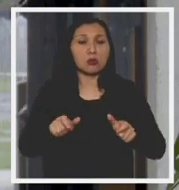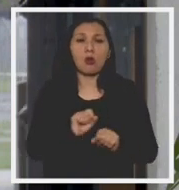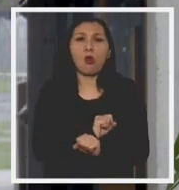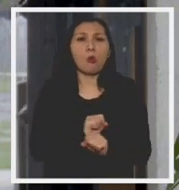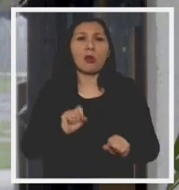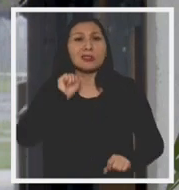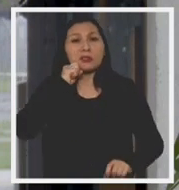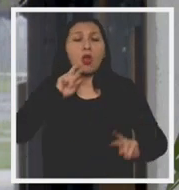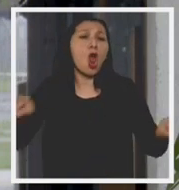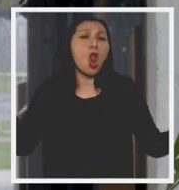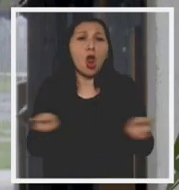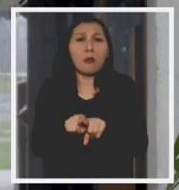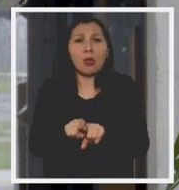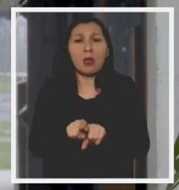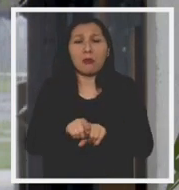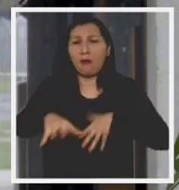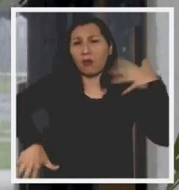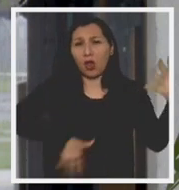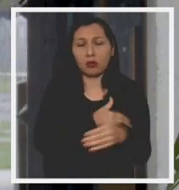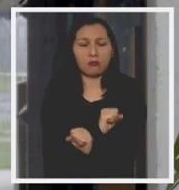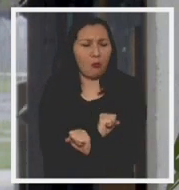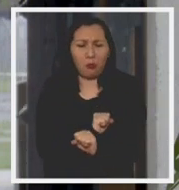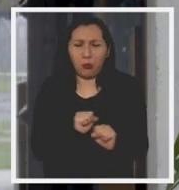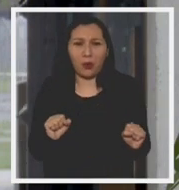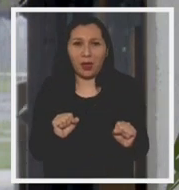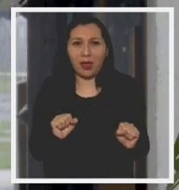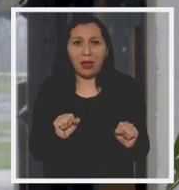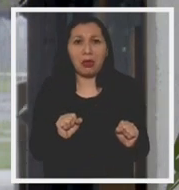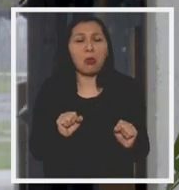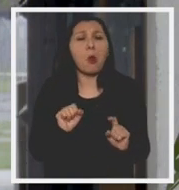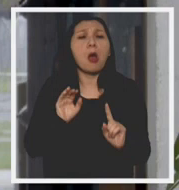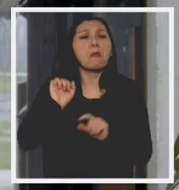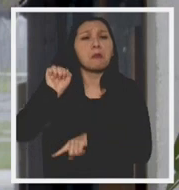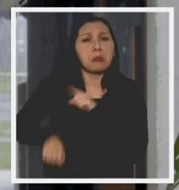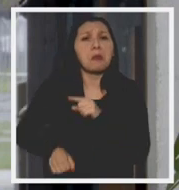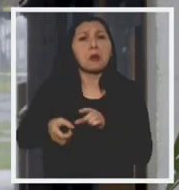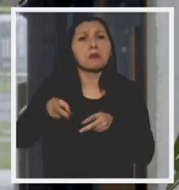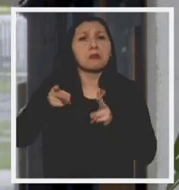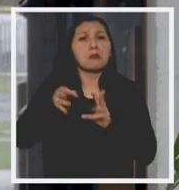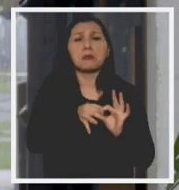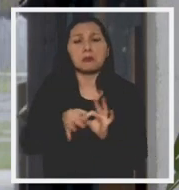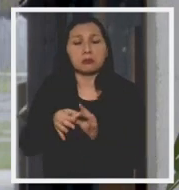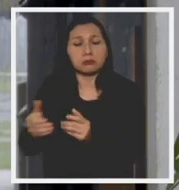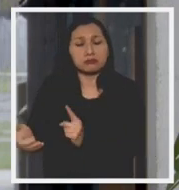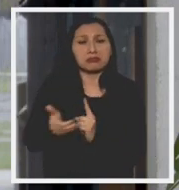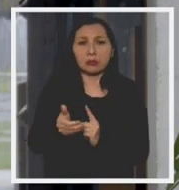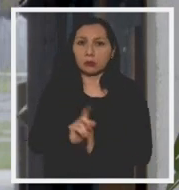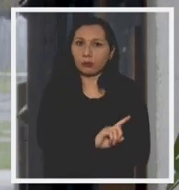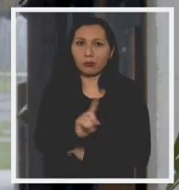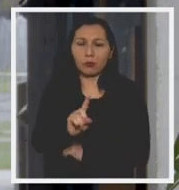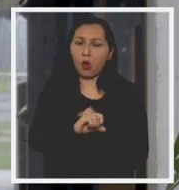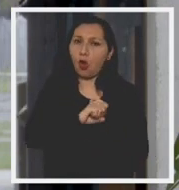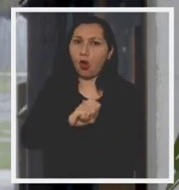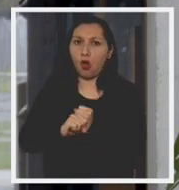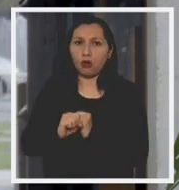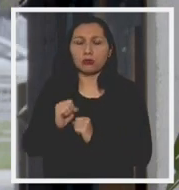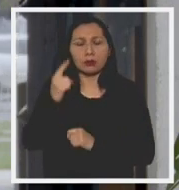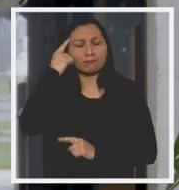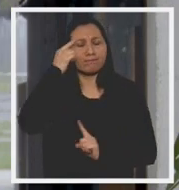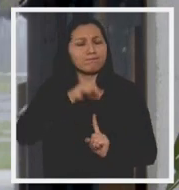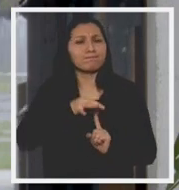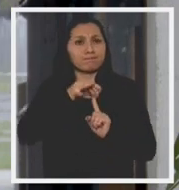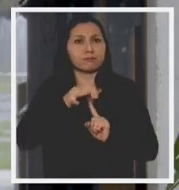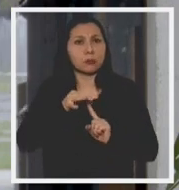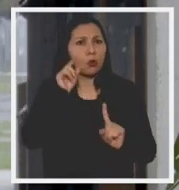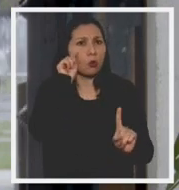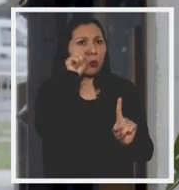sinónimo de violencia, no puede cobijarla ni justificarla. porque va en contra de sus principios y sus propósitos